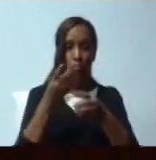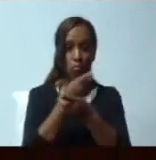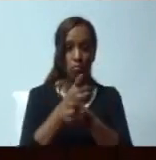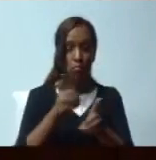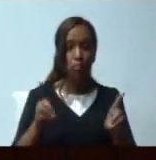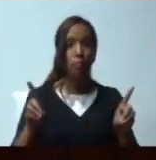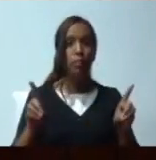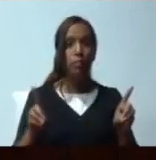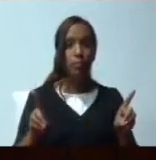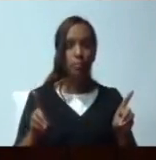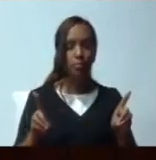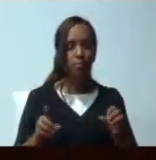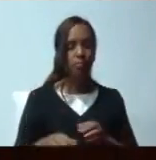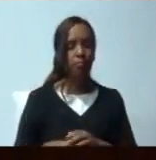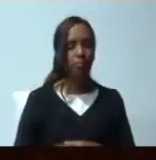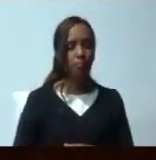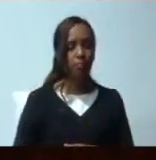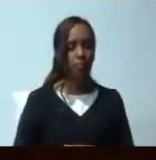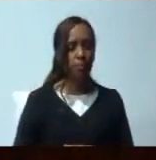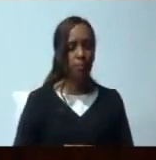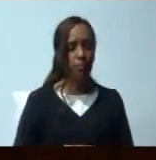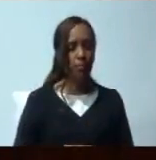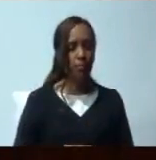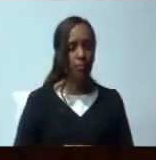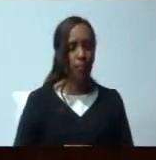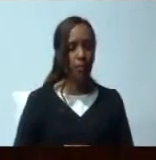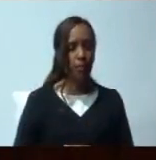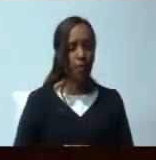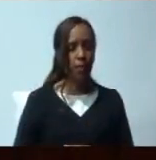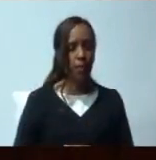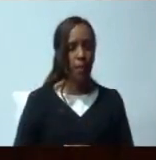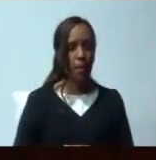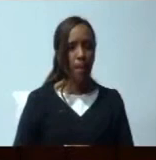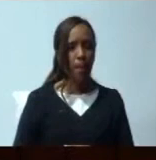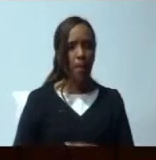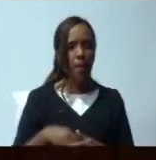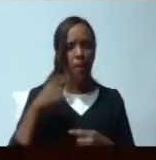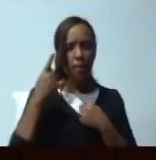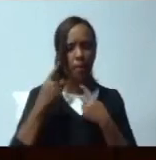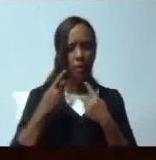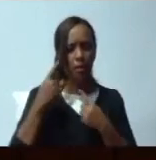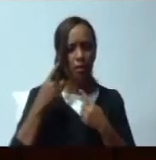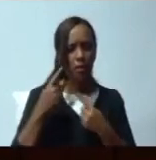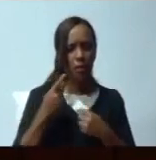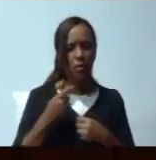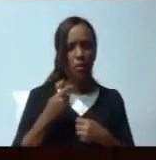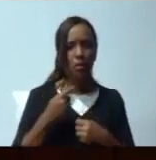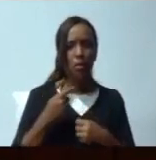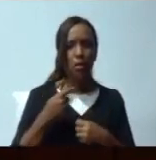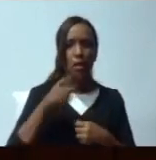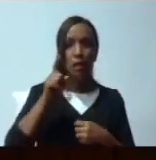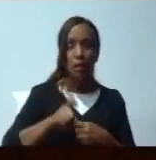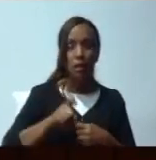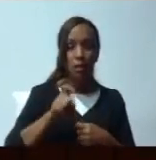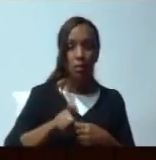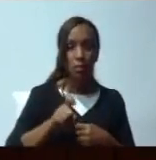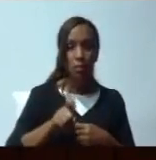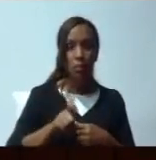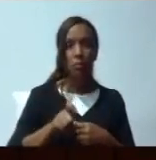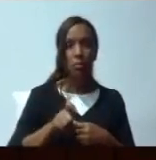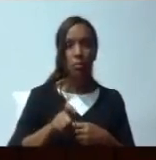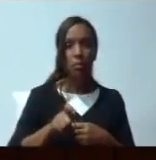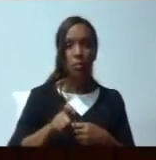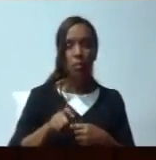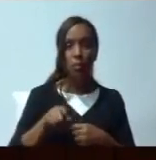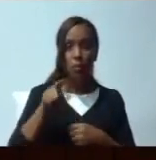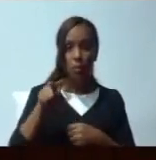nosotros involucrarlos a ustedes en el conocimiento y el reconocimiento a esta persona. Por lo tanto,